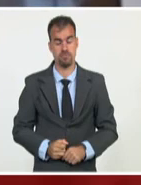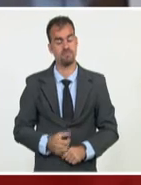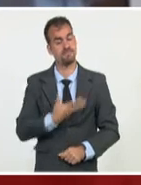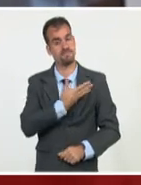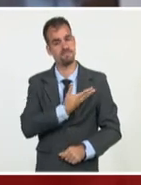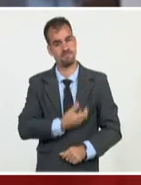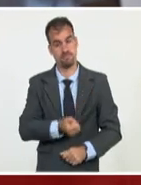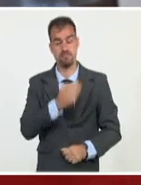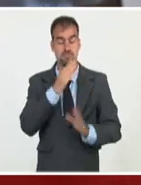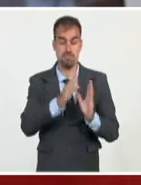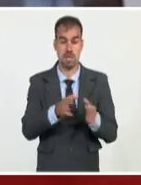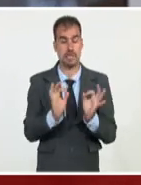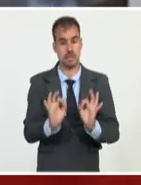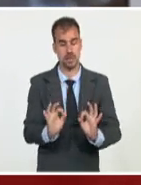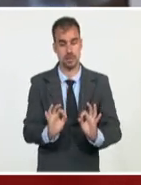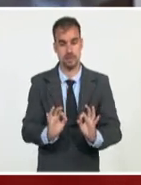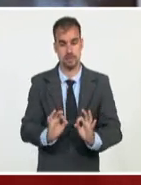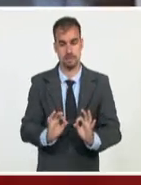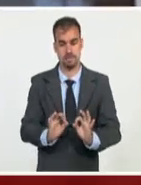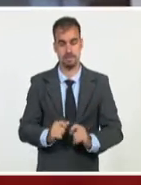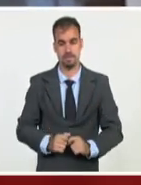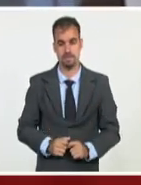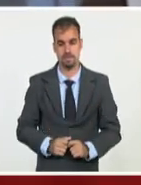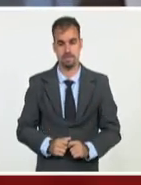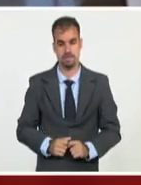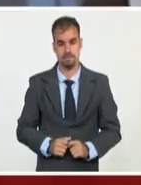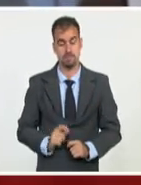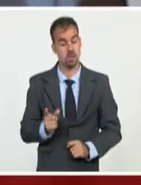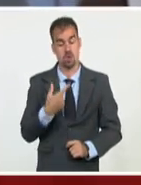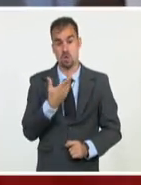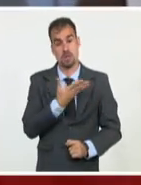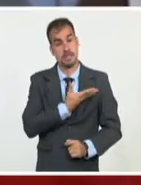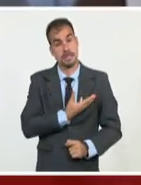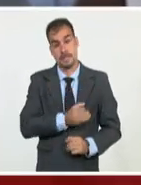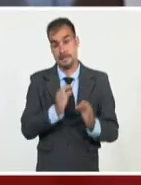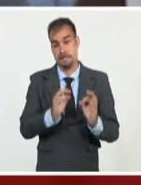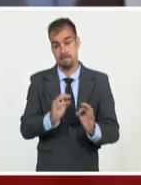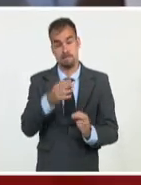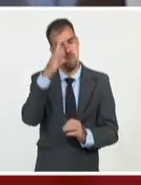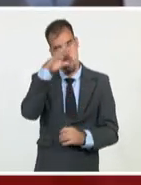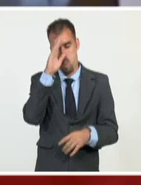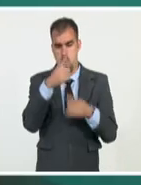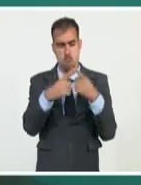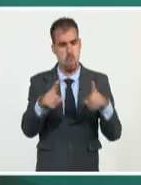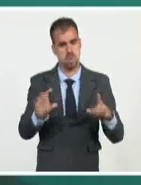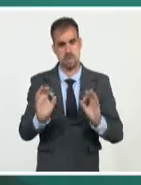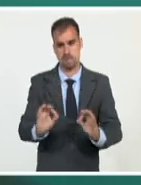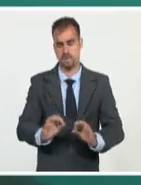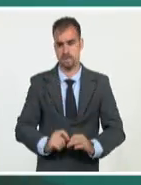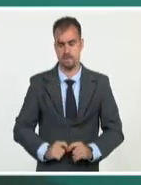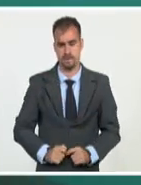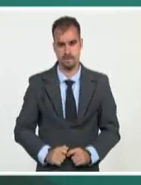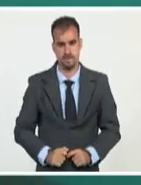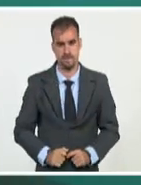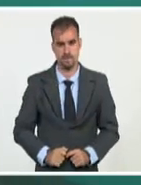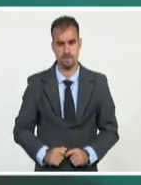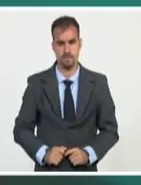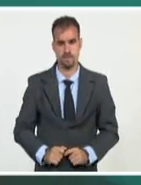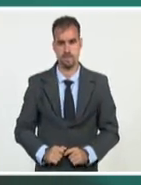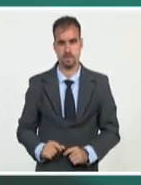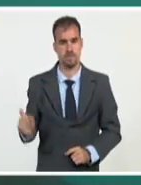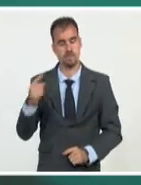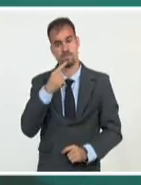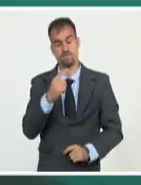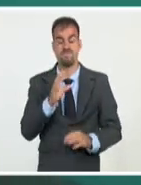bien lamentable. Hoy de luto el béisbol del país, hoy de luto el deporte revolucionario. Nada, lamentable, fue el día para el